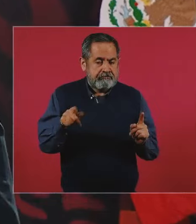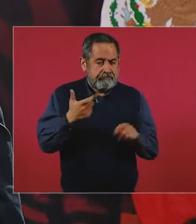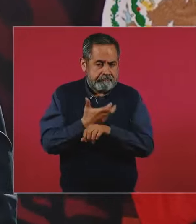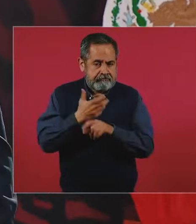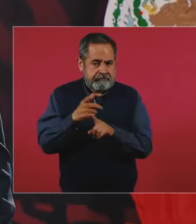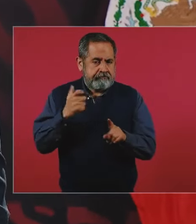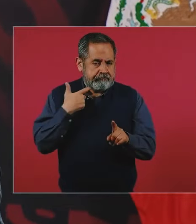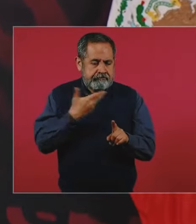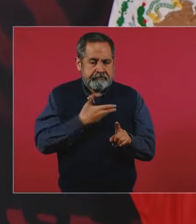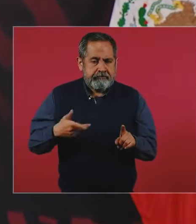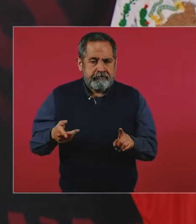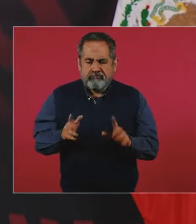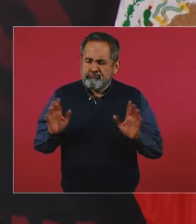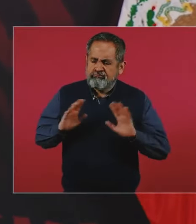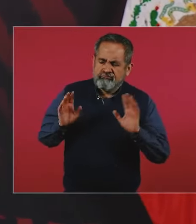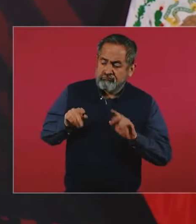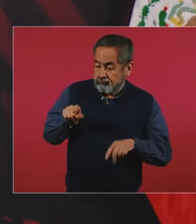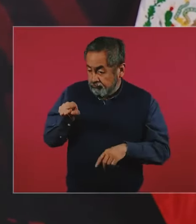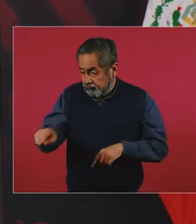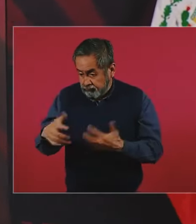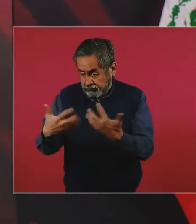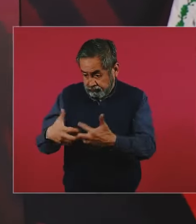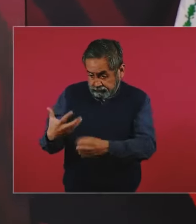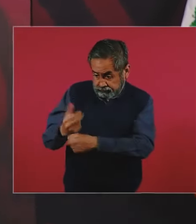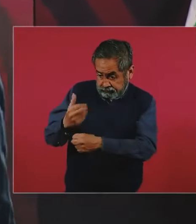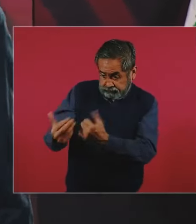habló de que no se iban a vender los carros